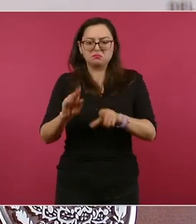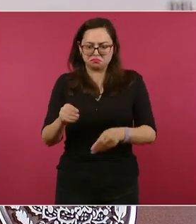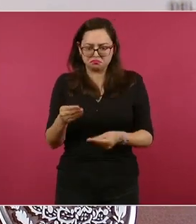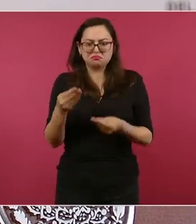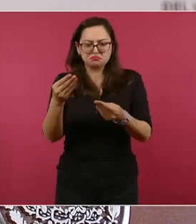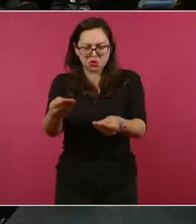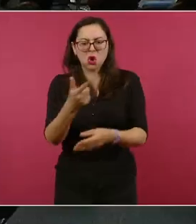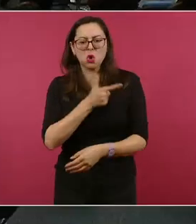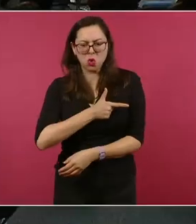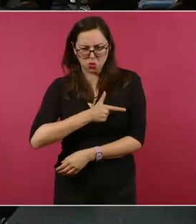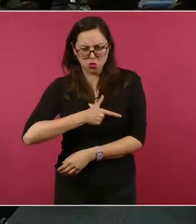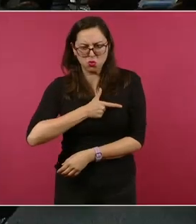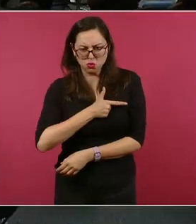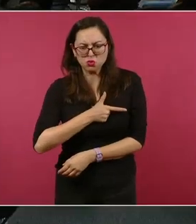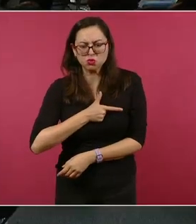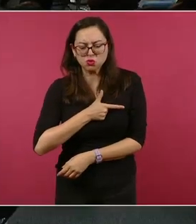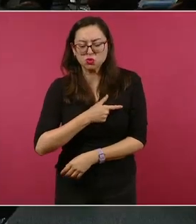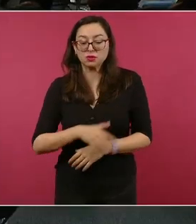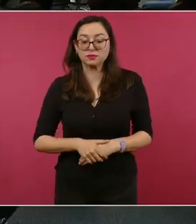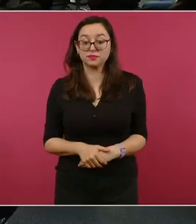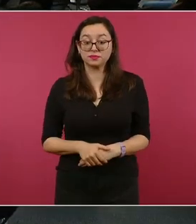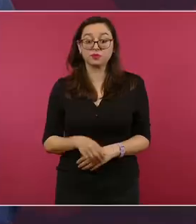porque no hay texto